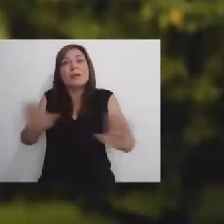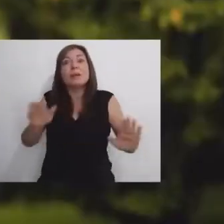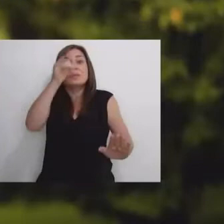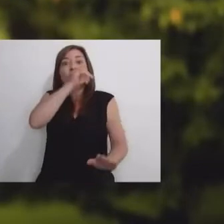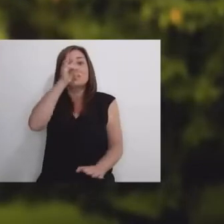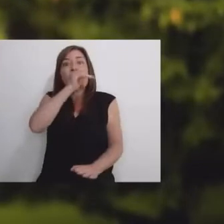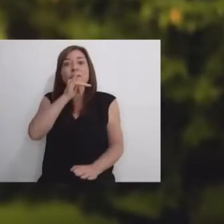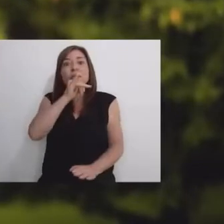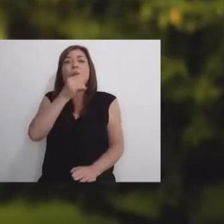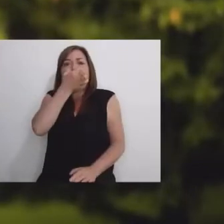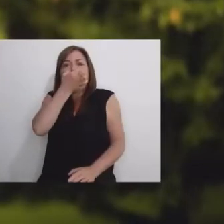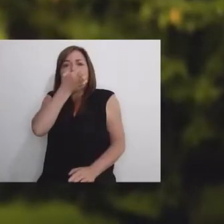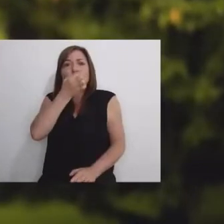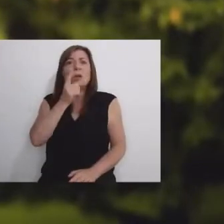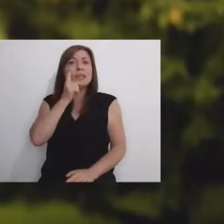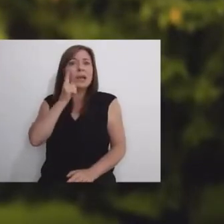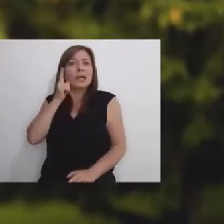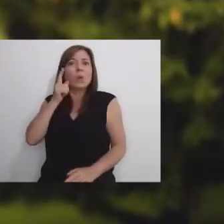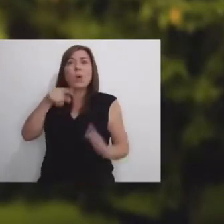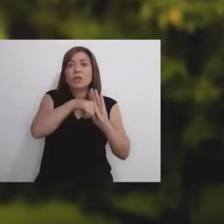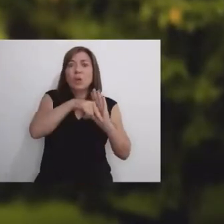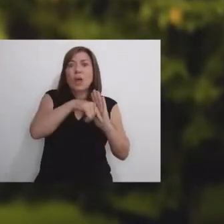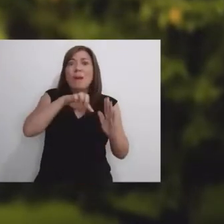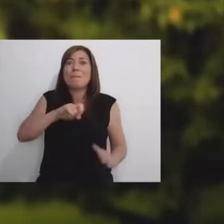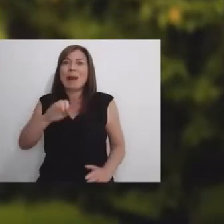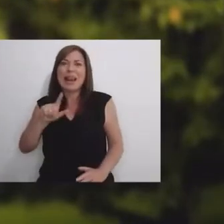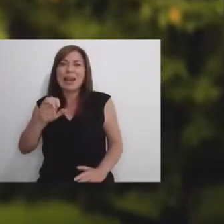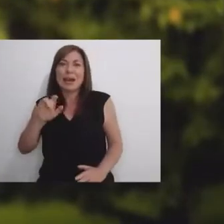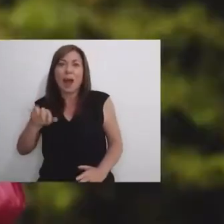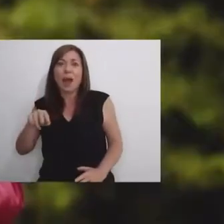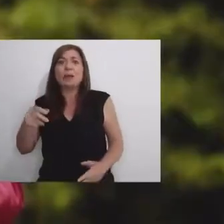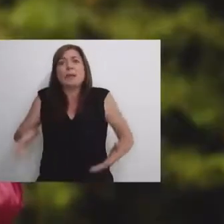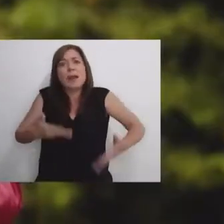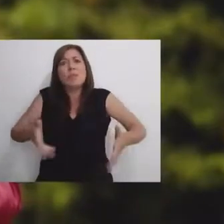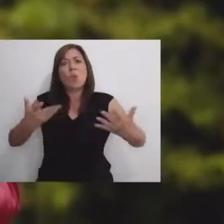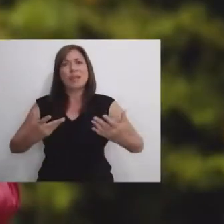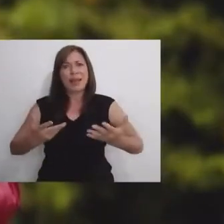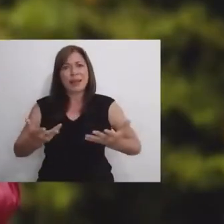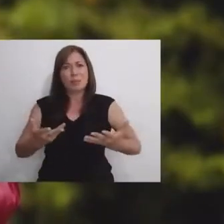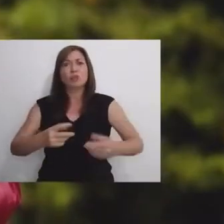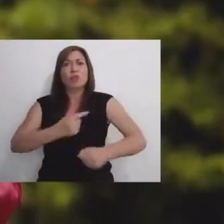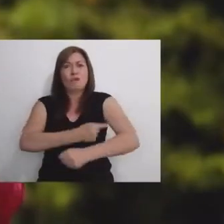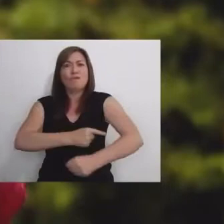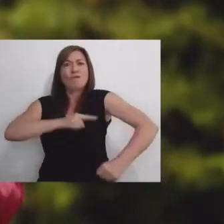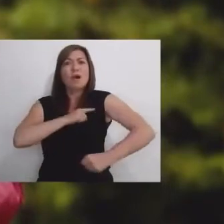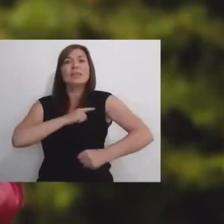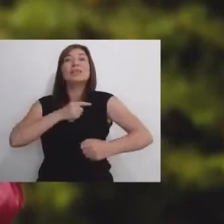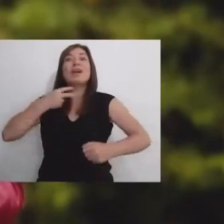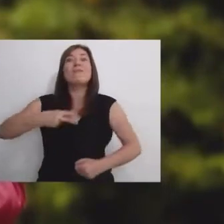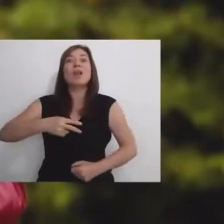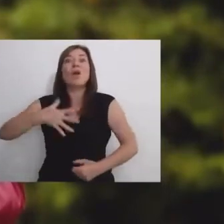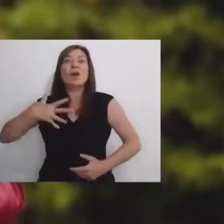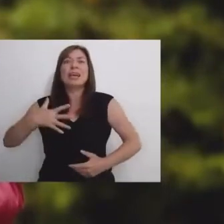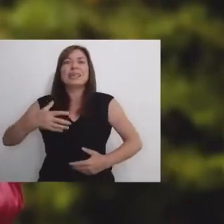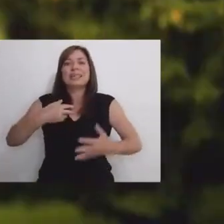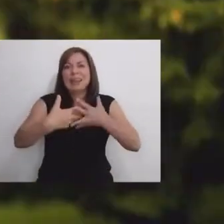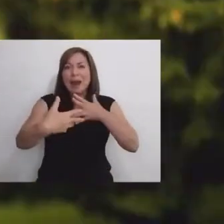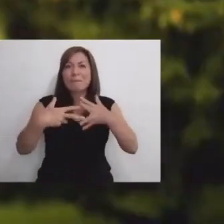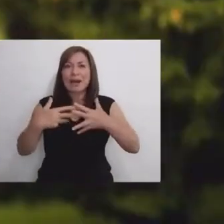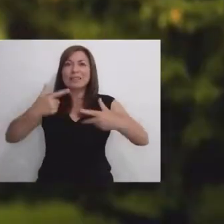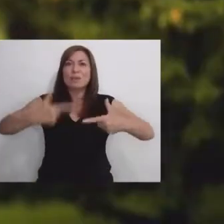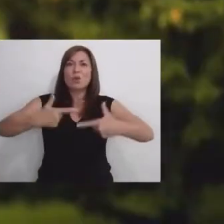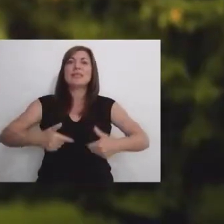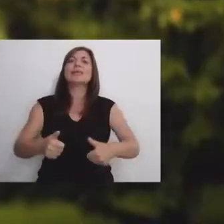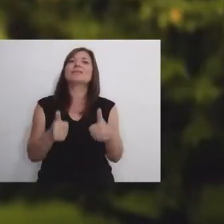con la corrupción. En la provincia de Osorno, Llanquihue, Chiloé y Palena, impulsaremos con fuerza los valores, la transparencia y